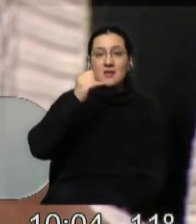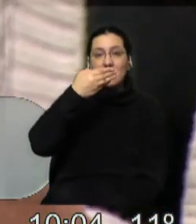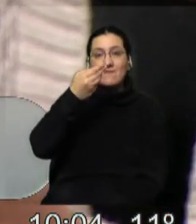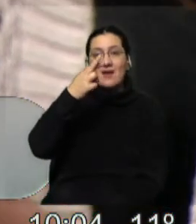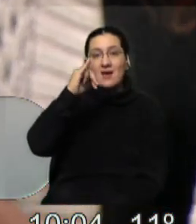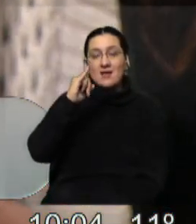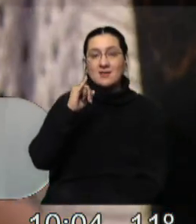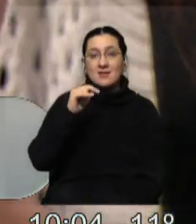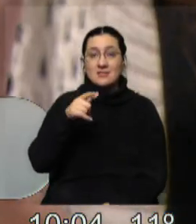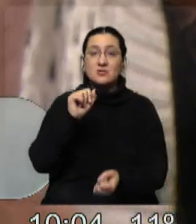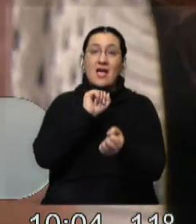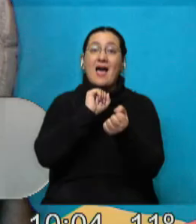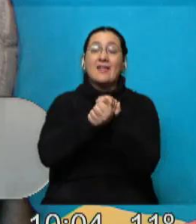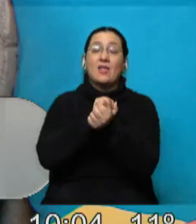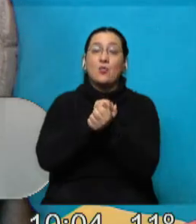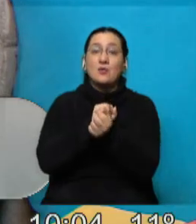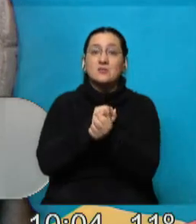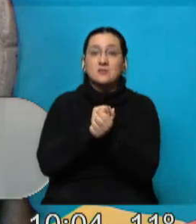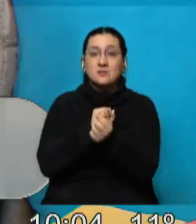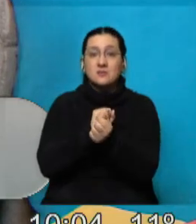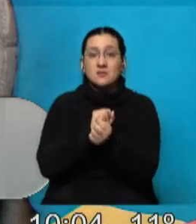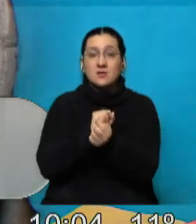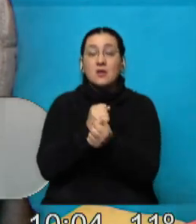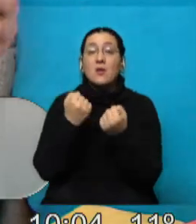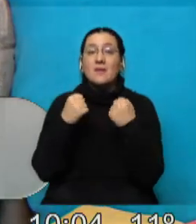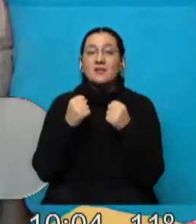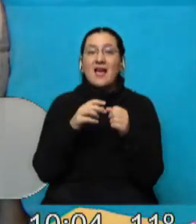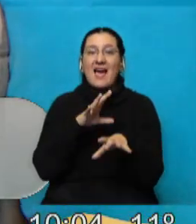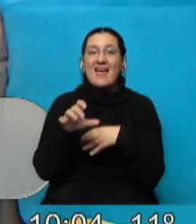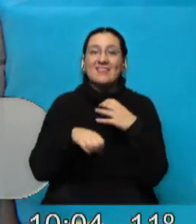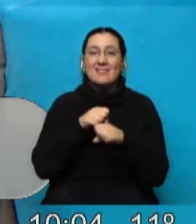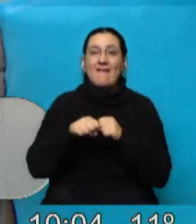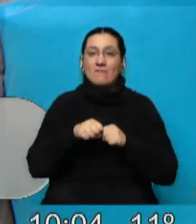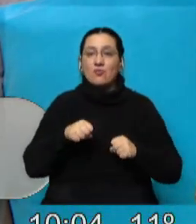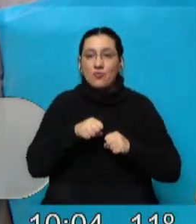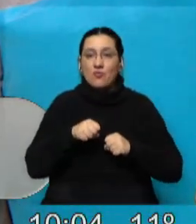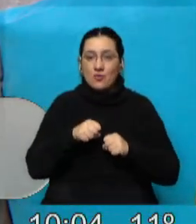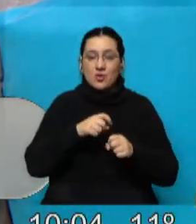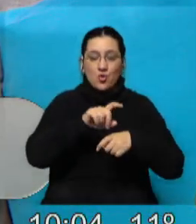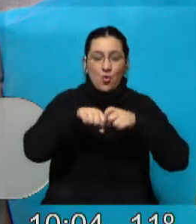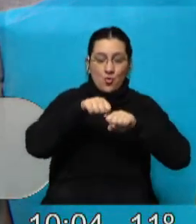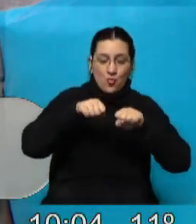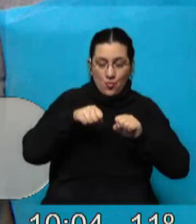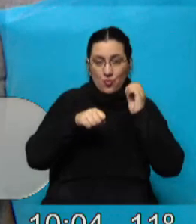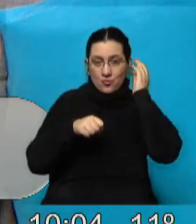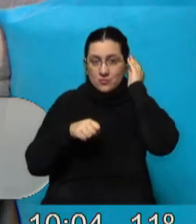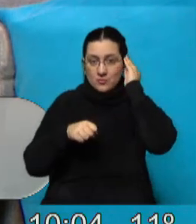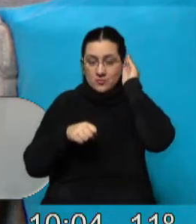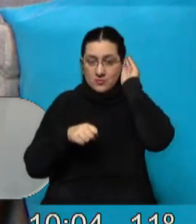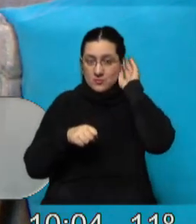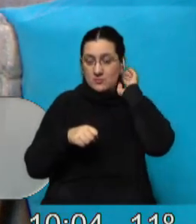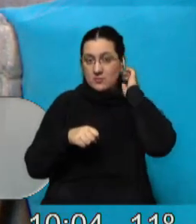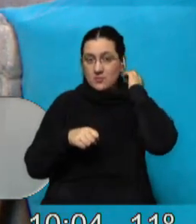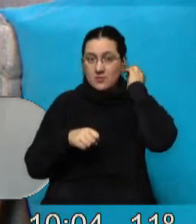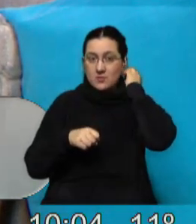práctica de ataduras. ¿Sí? Entonces se practica atando a la persona y los nudos, a medida que se va dando